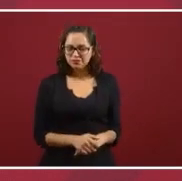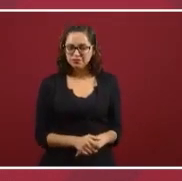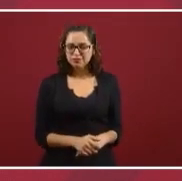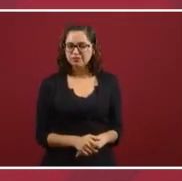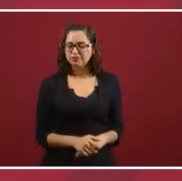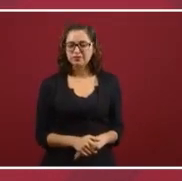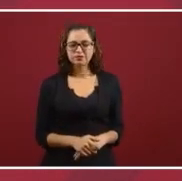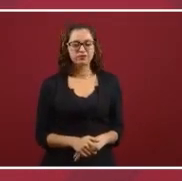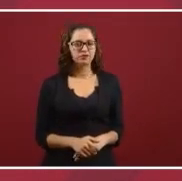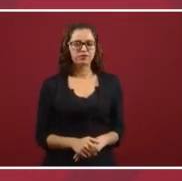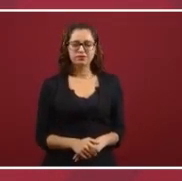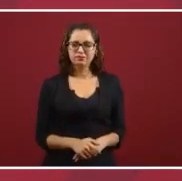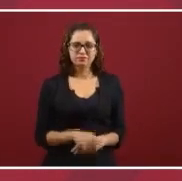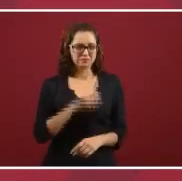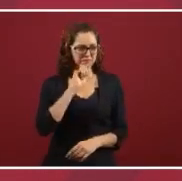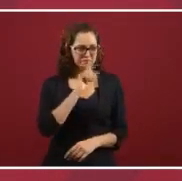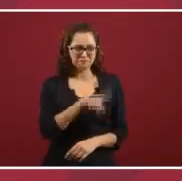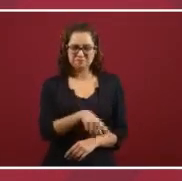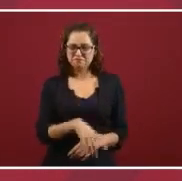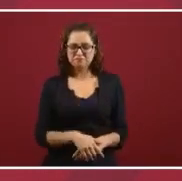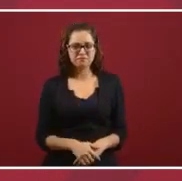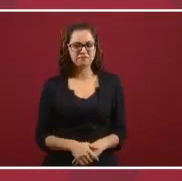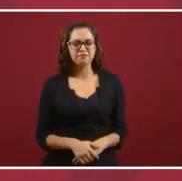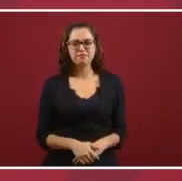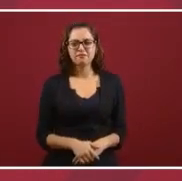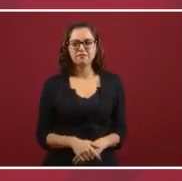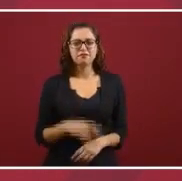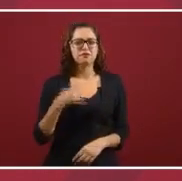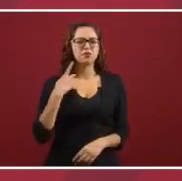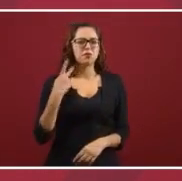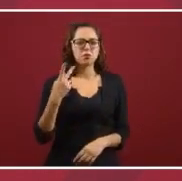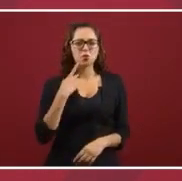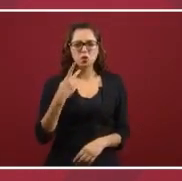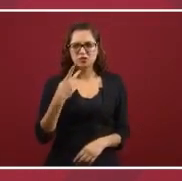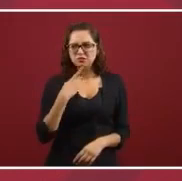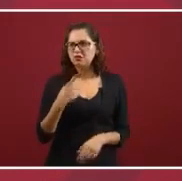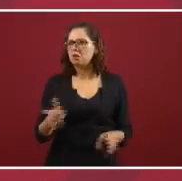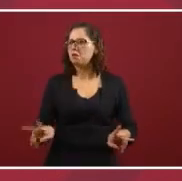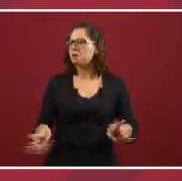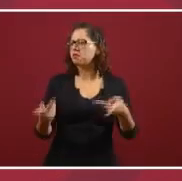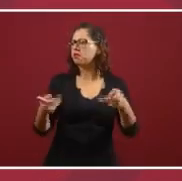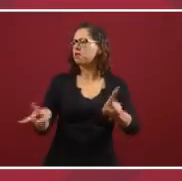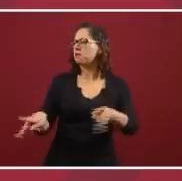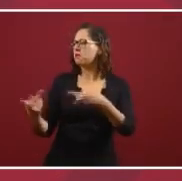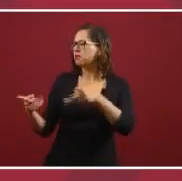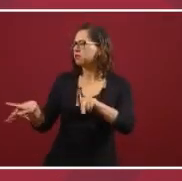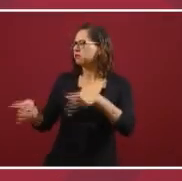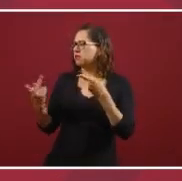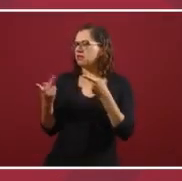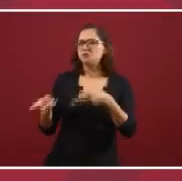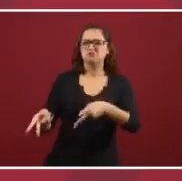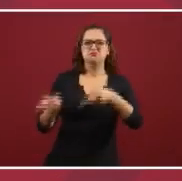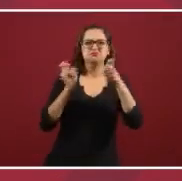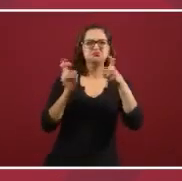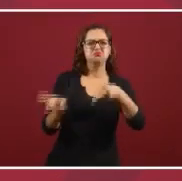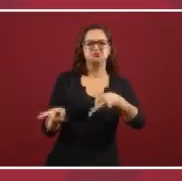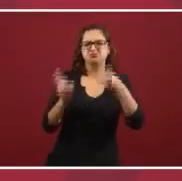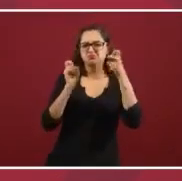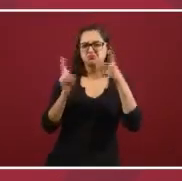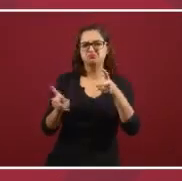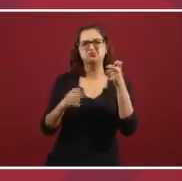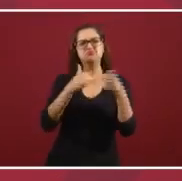Lo mismo, la misma política privatizadora, el mismo saqueo, la